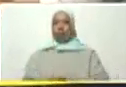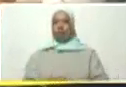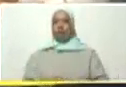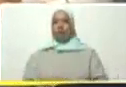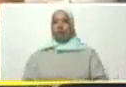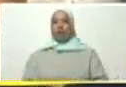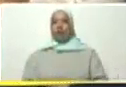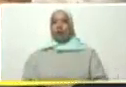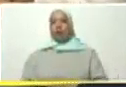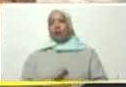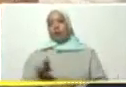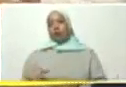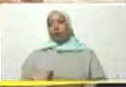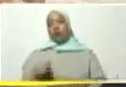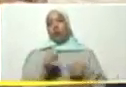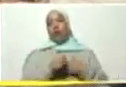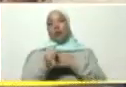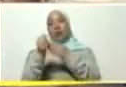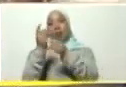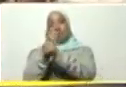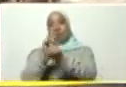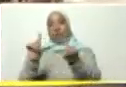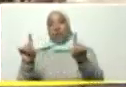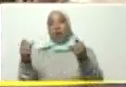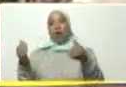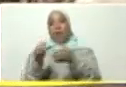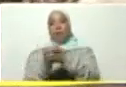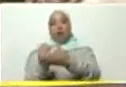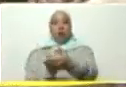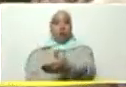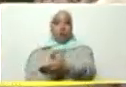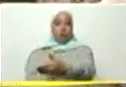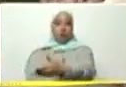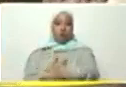nosotros creemos en un liderazgo democrático armonioso